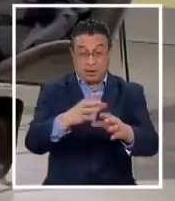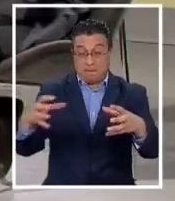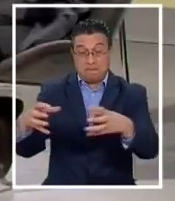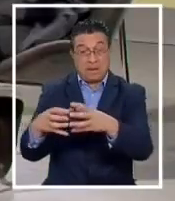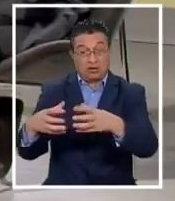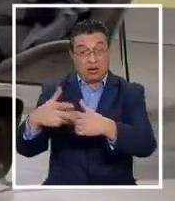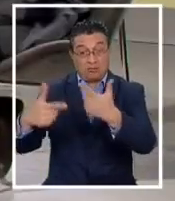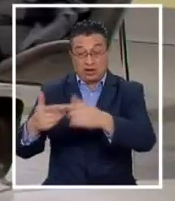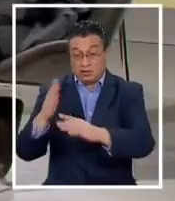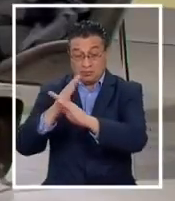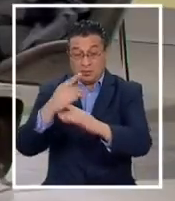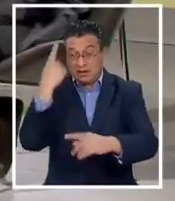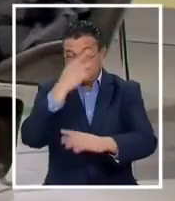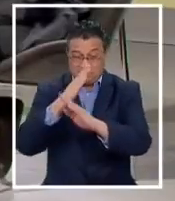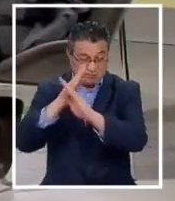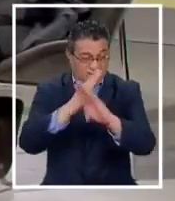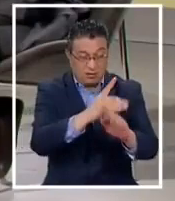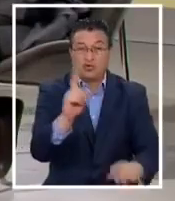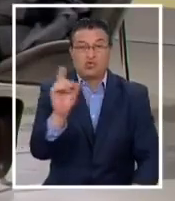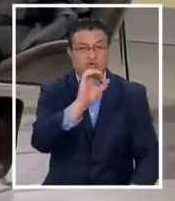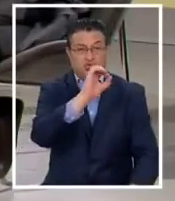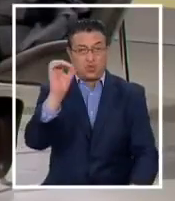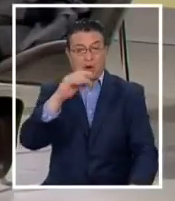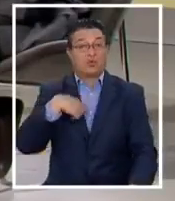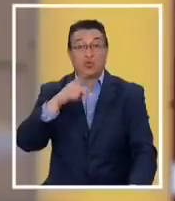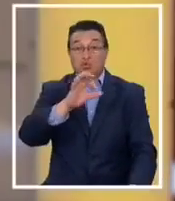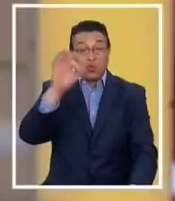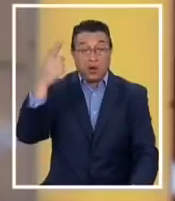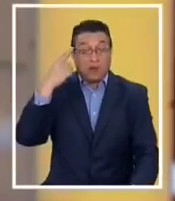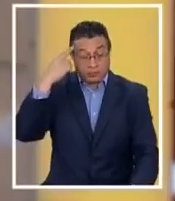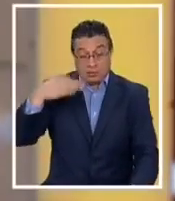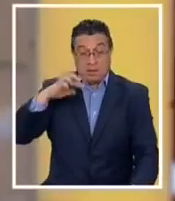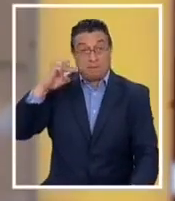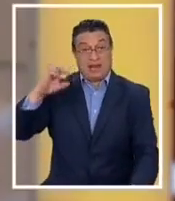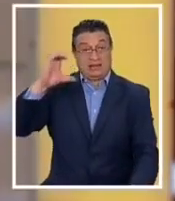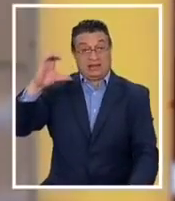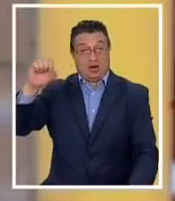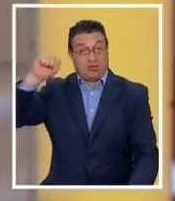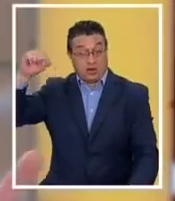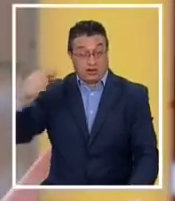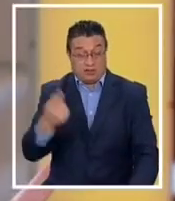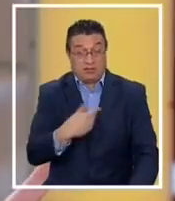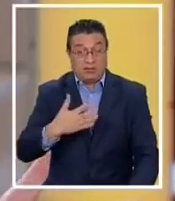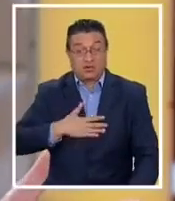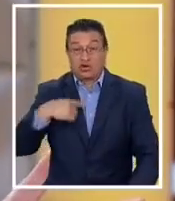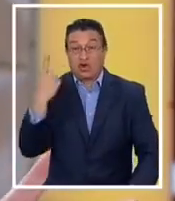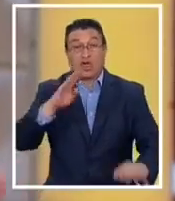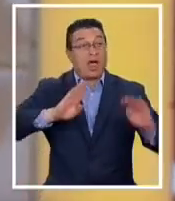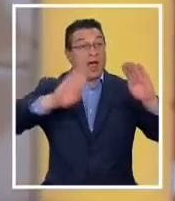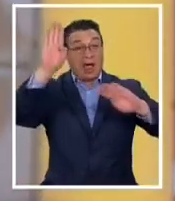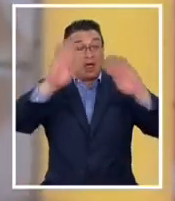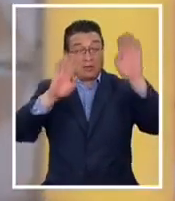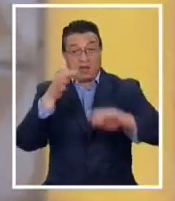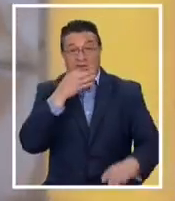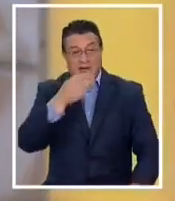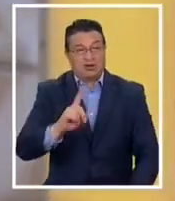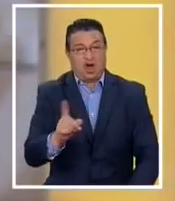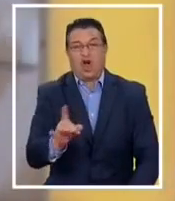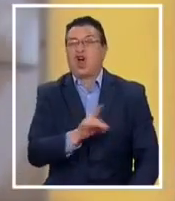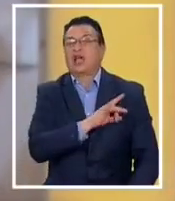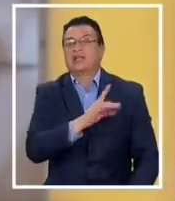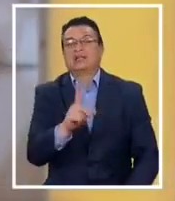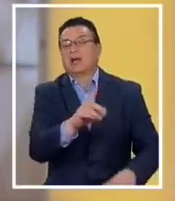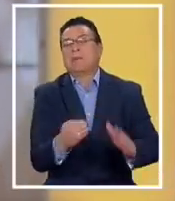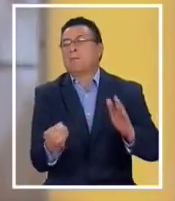partido ya ningún personaje usted no han escuchado jamás al partido comunista cuando han aparecido todas las candidaturas que han aparecido decir no chile se